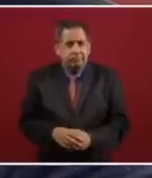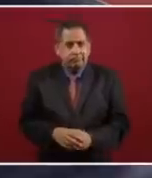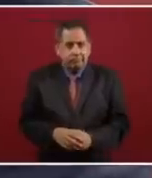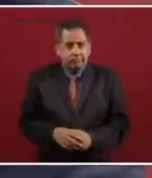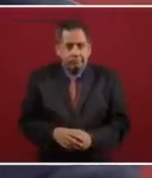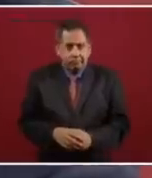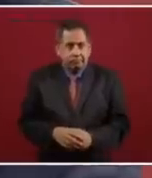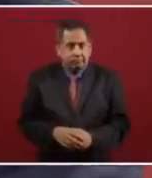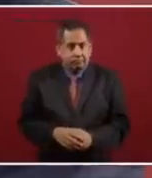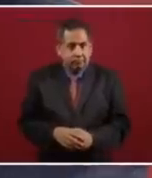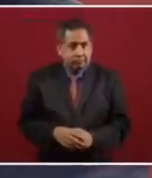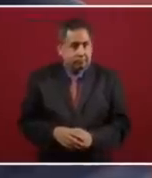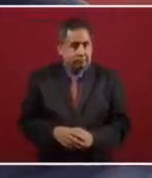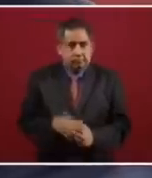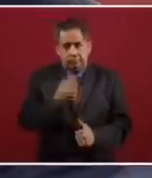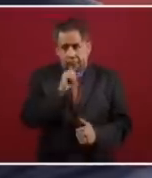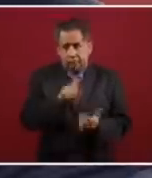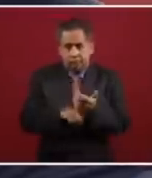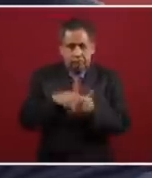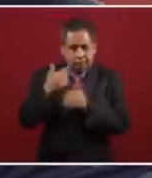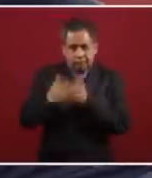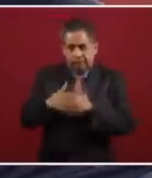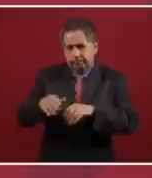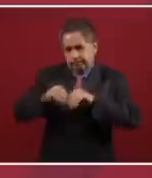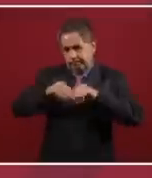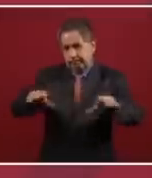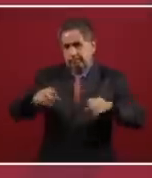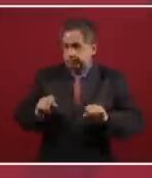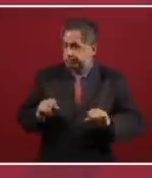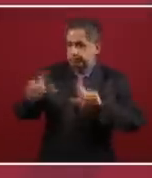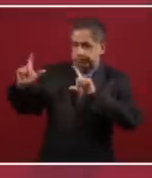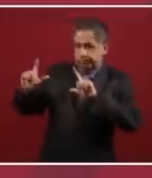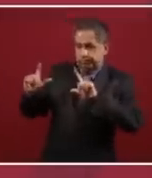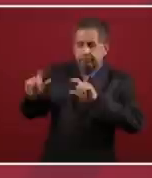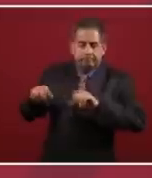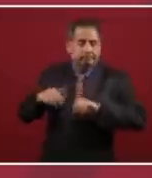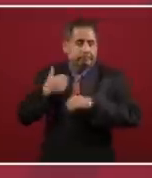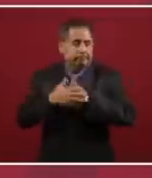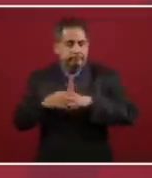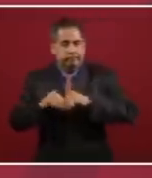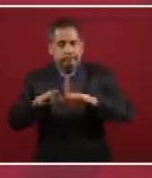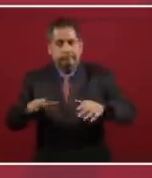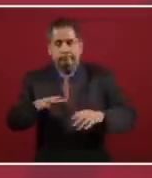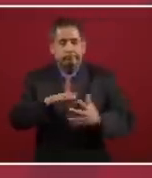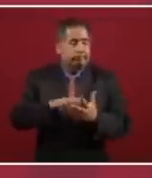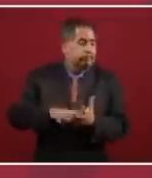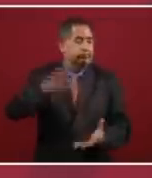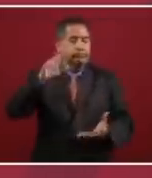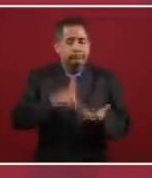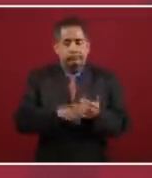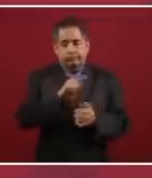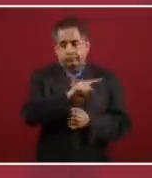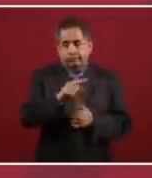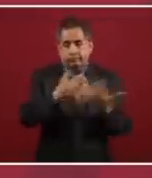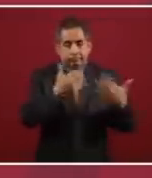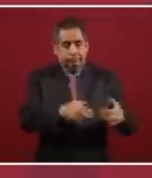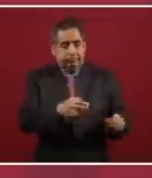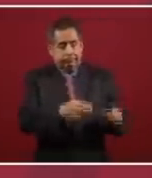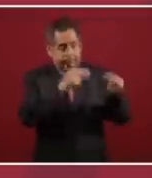Que también eso lo vamos a dar a conocer aquí, porque la mayoría de estas